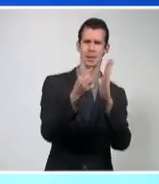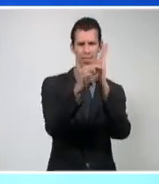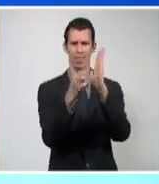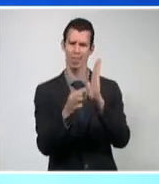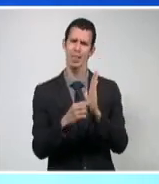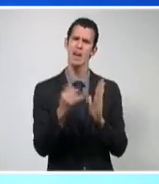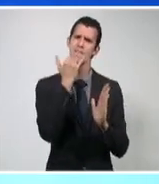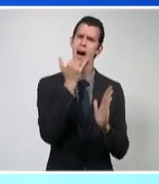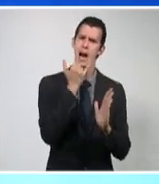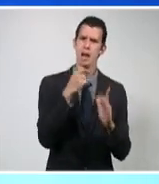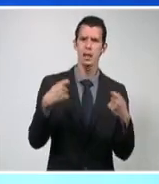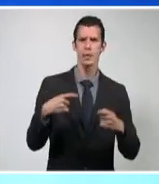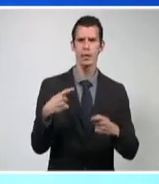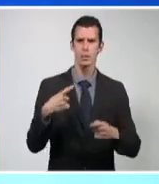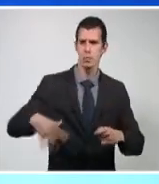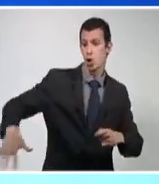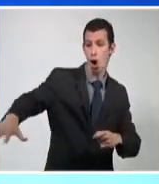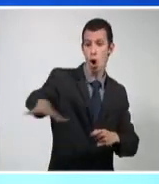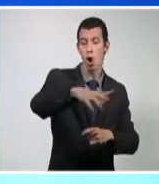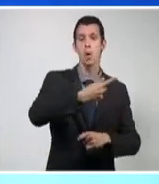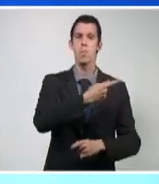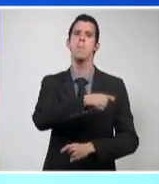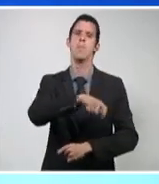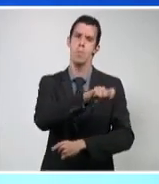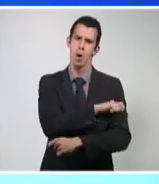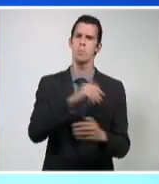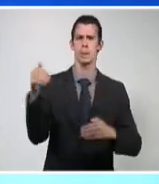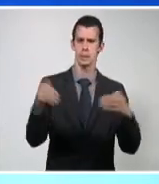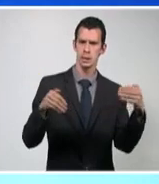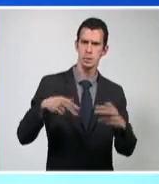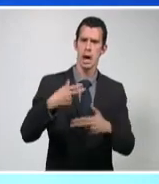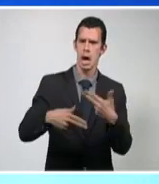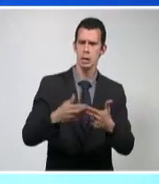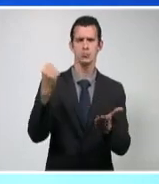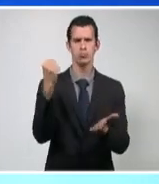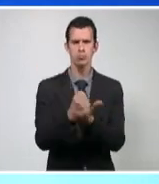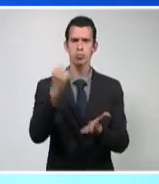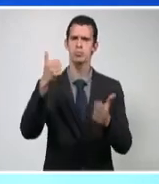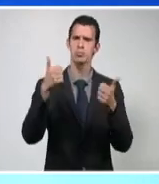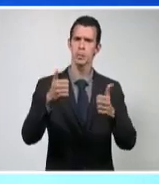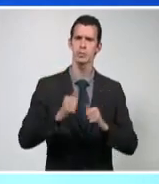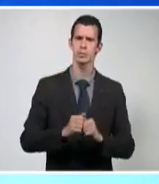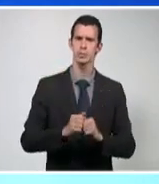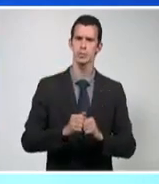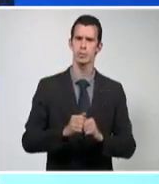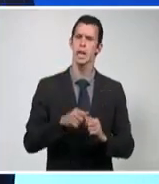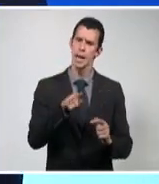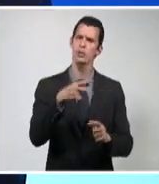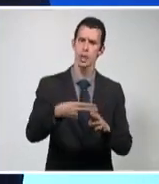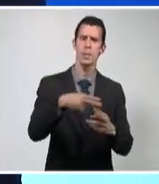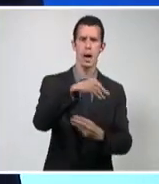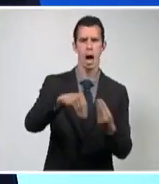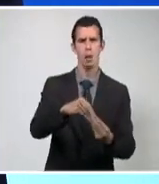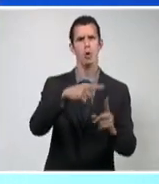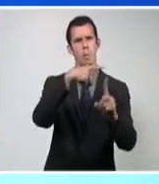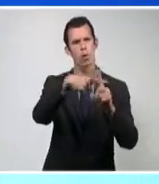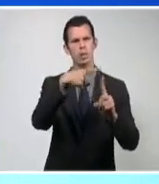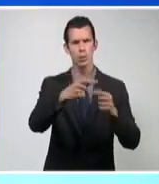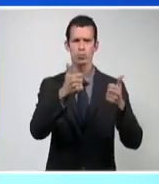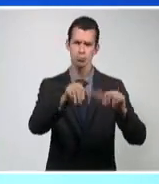una idea todavía más completa de lo que ocurrió el 27 de enero allí en las afueras del Ministerio de Cultura y del papel de estos mal llamados